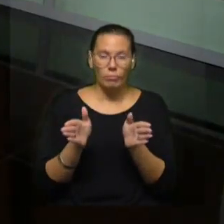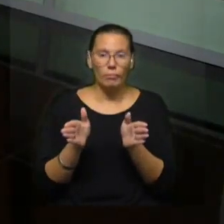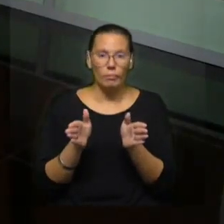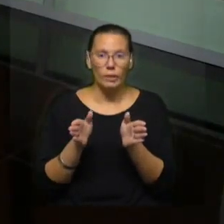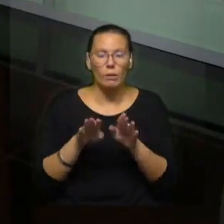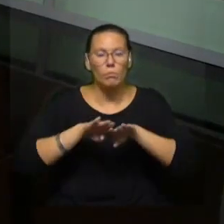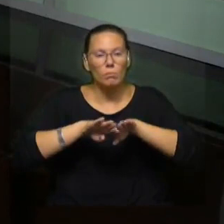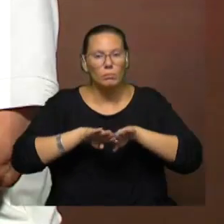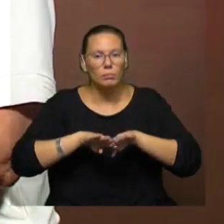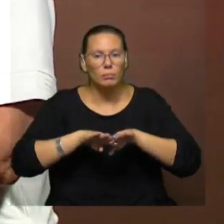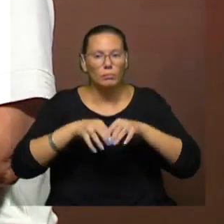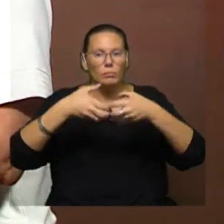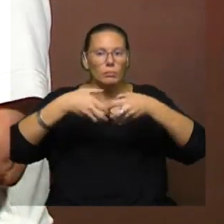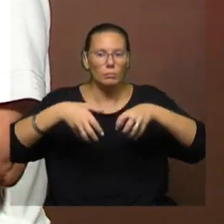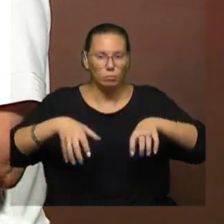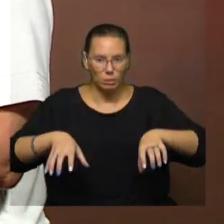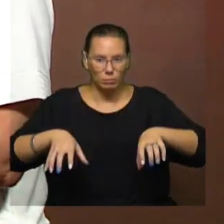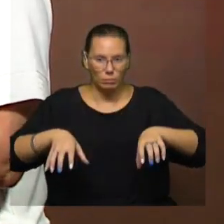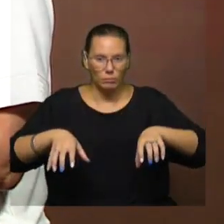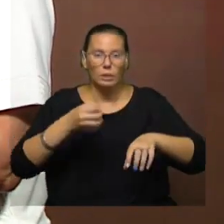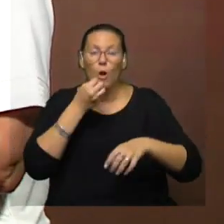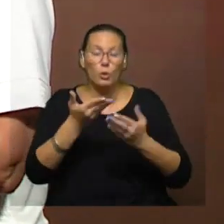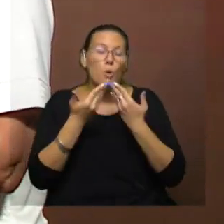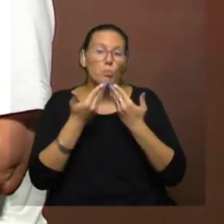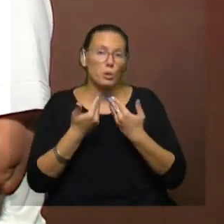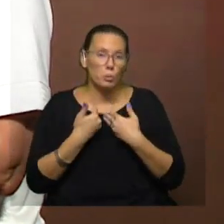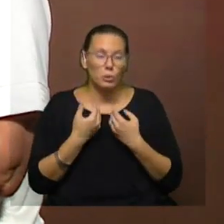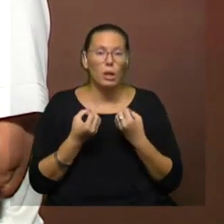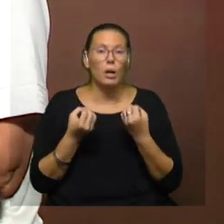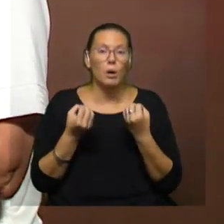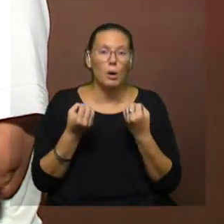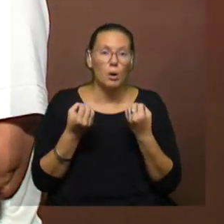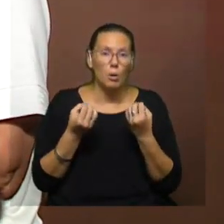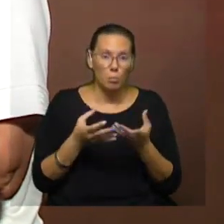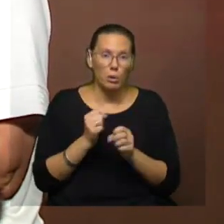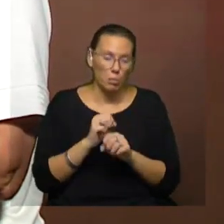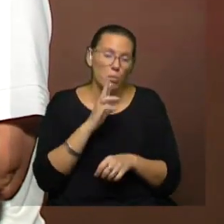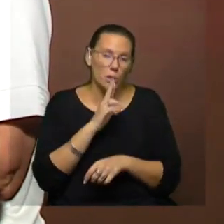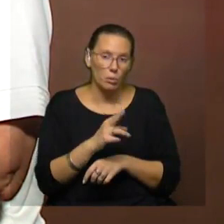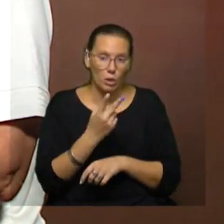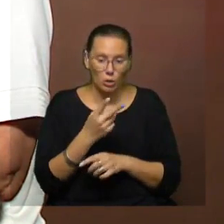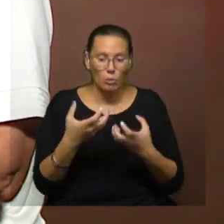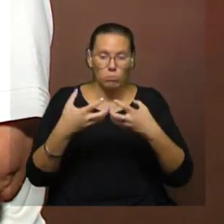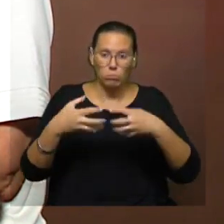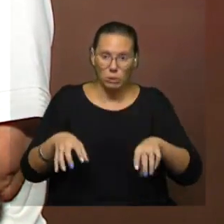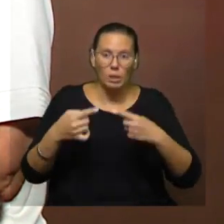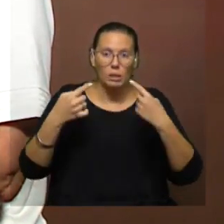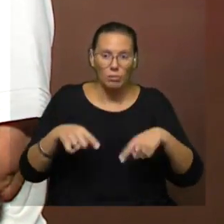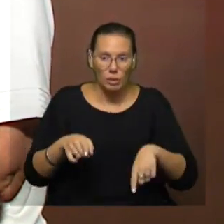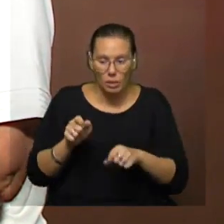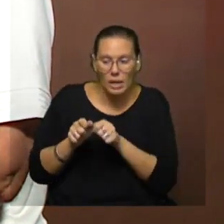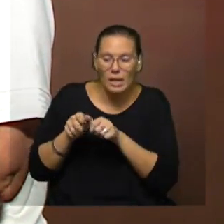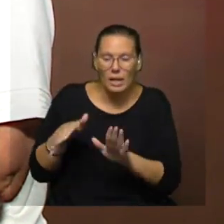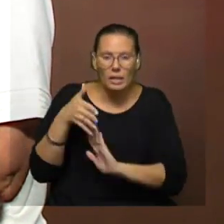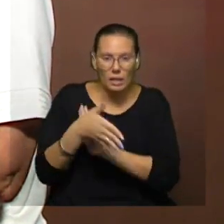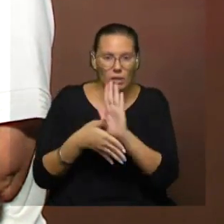a separar, que está bueno que lo hayas preguntado en realidad porque eso habilita la respuesta. Hay dos cosas que son distintas, que es por un lado la Red Nacional